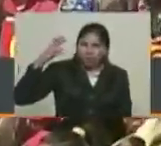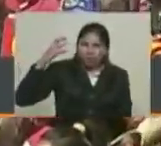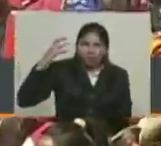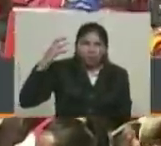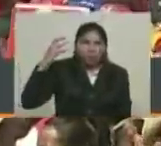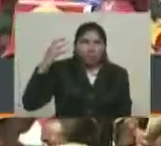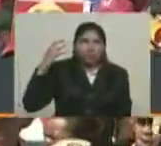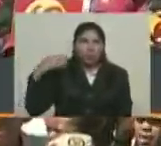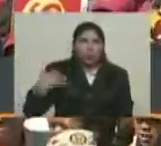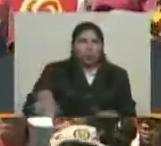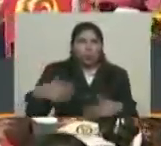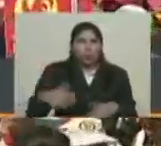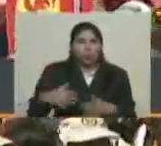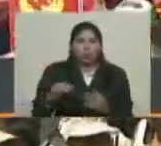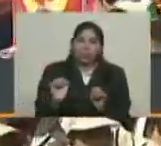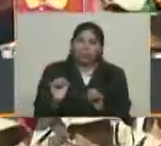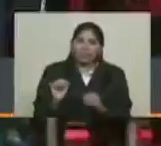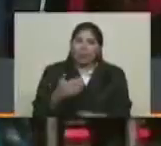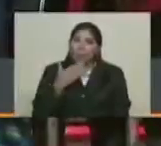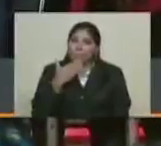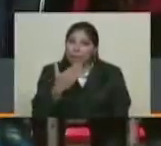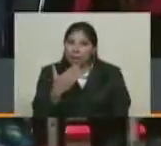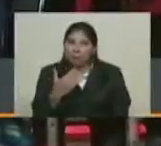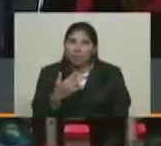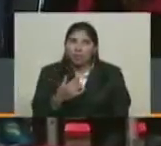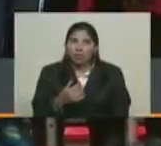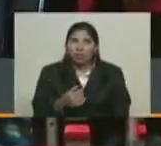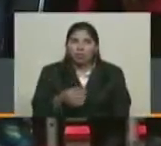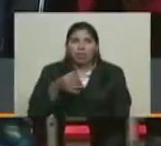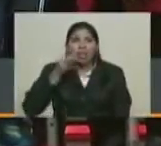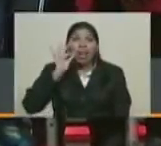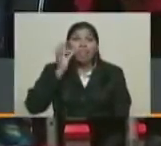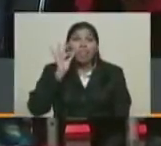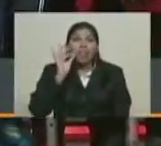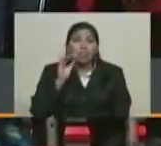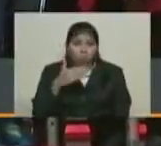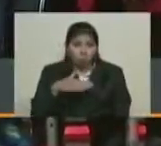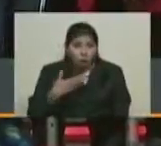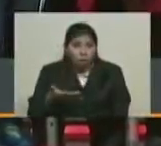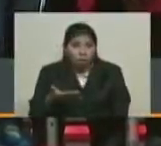Con su permiso y a su salud, me voy a tomar un buchito de café. ¿Puedo?